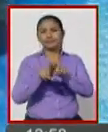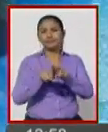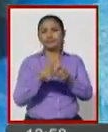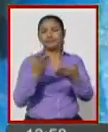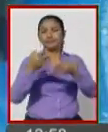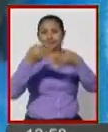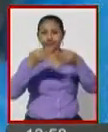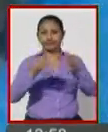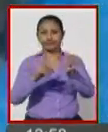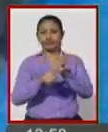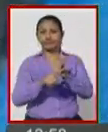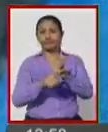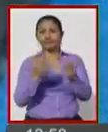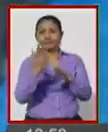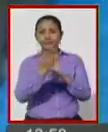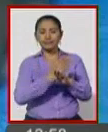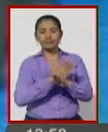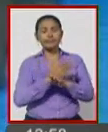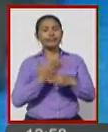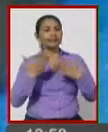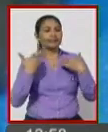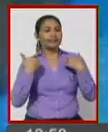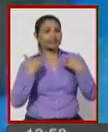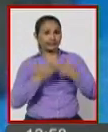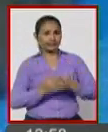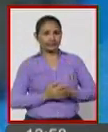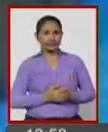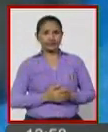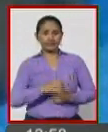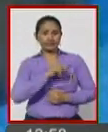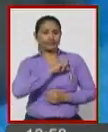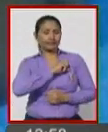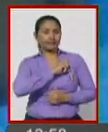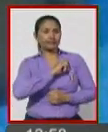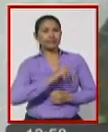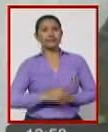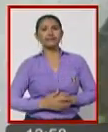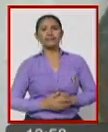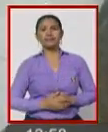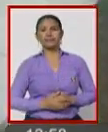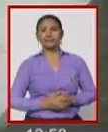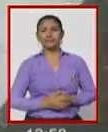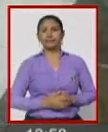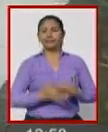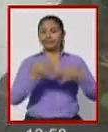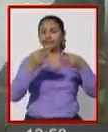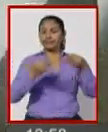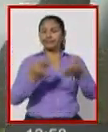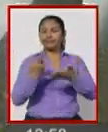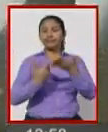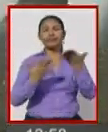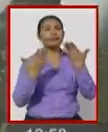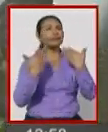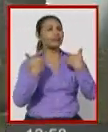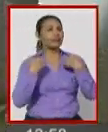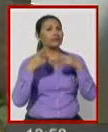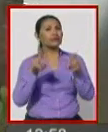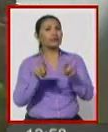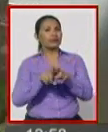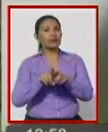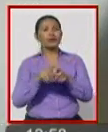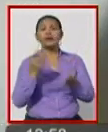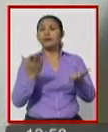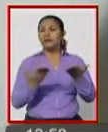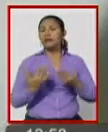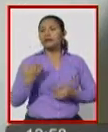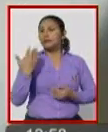Seguramente establecerá dentro del procedimiento que le corresponde a la Fuerza Especial de Lucha contra el Narcotráfico establecer aquellos extremos. Obviamente, ¿no?